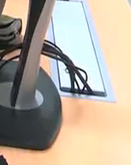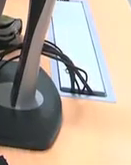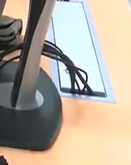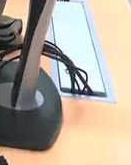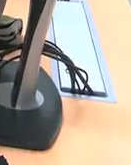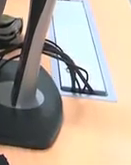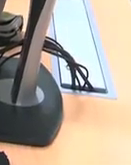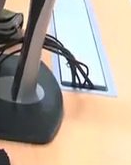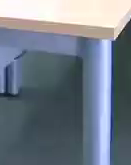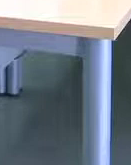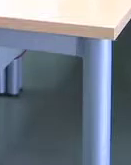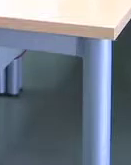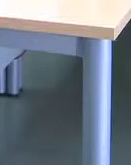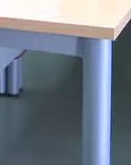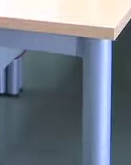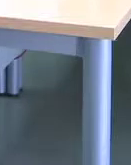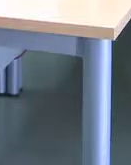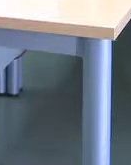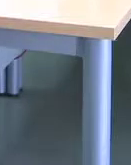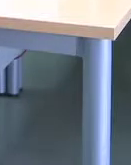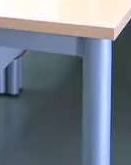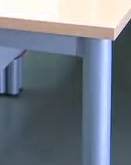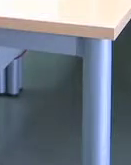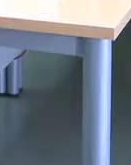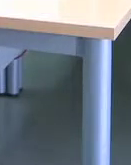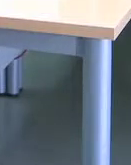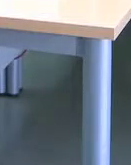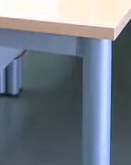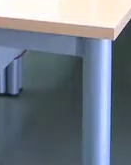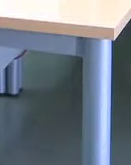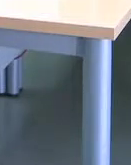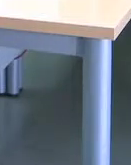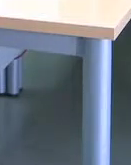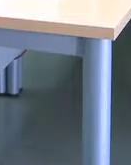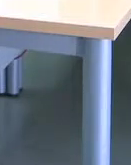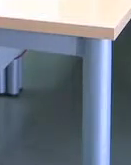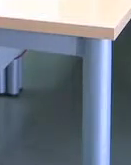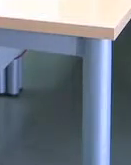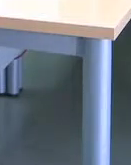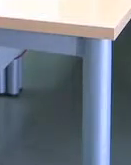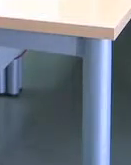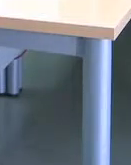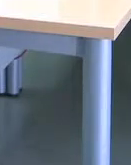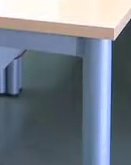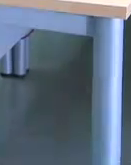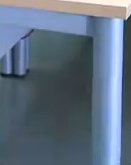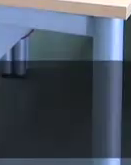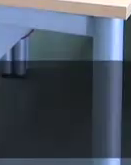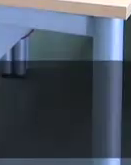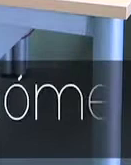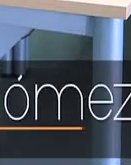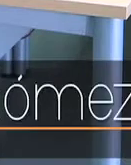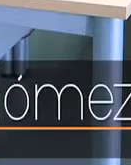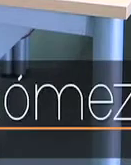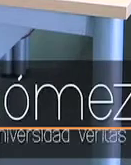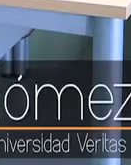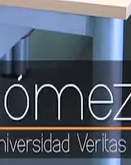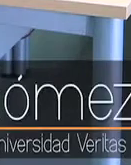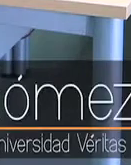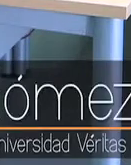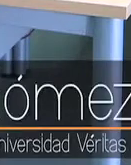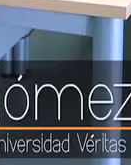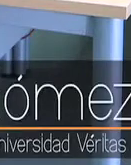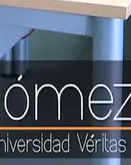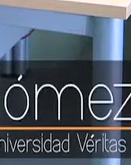cómo hacer buenas expresiones faciales, cómo construir un dibujo, cómo hacer la puesta en escena para que la composición comunique también. Uno puede crear